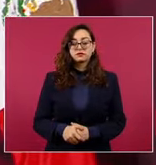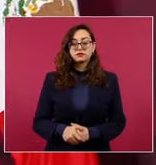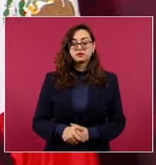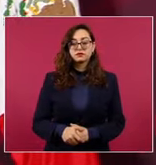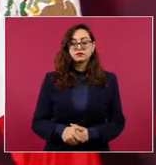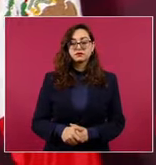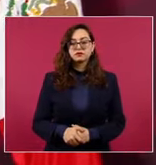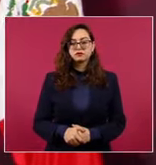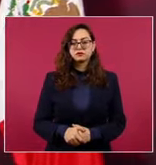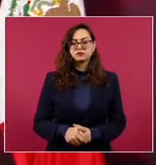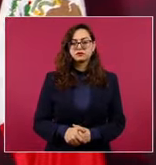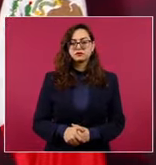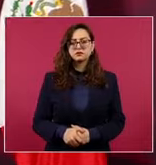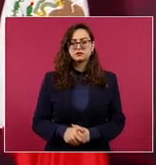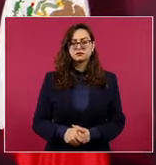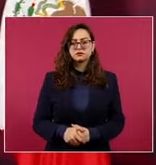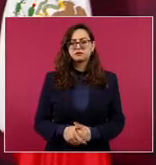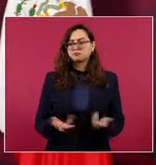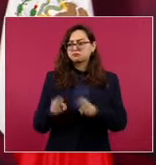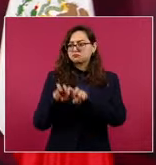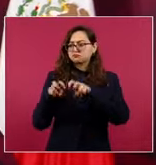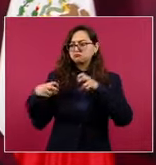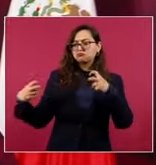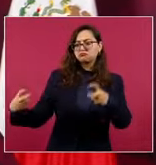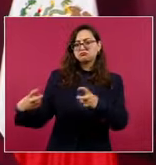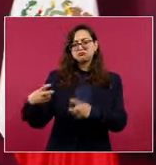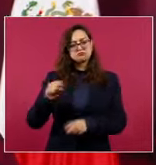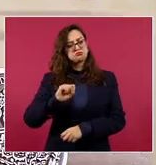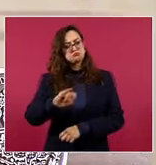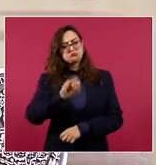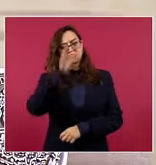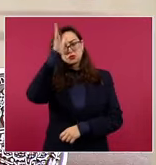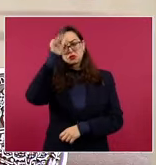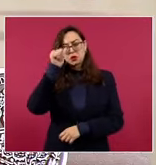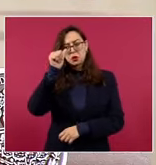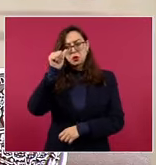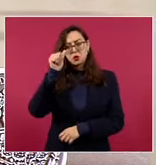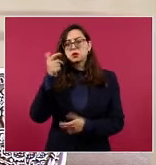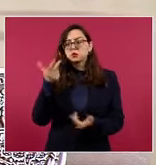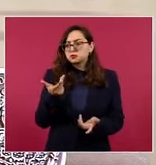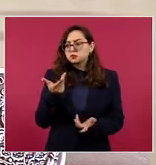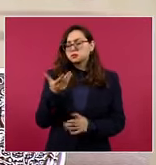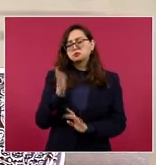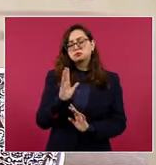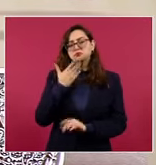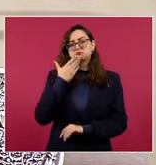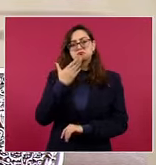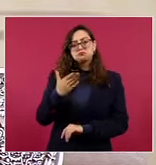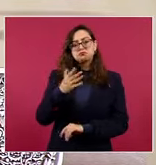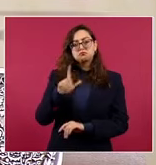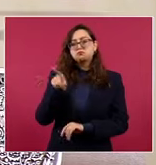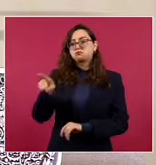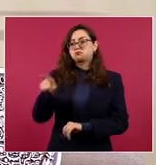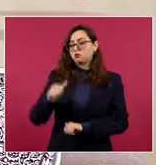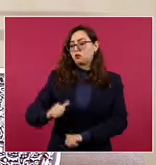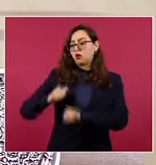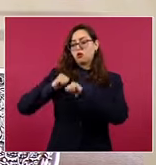pues aceptación y hubo acuerdo. Se trata de un poder autónomo,